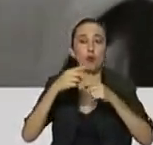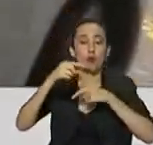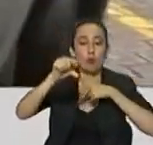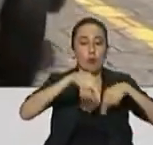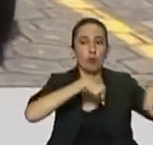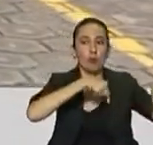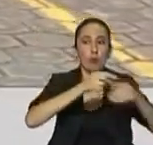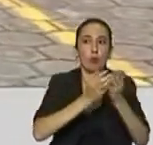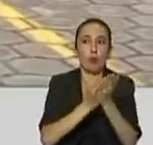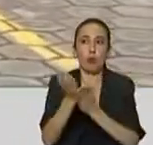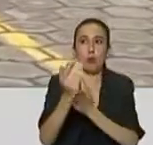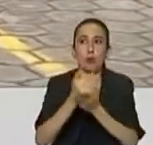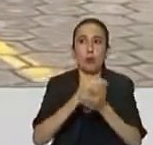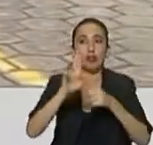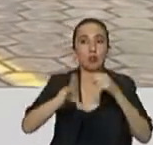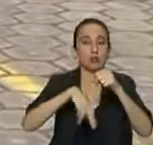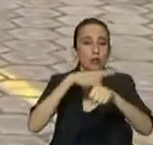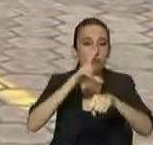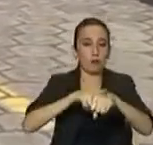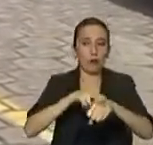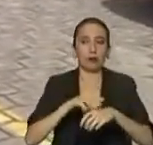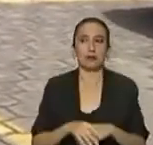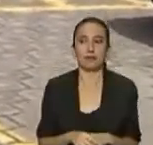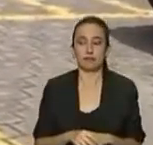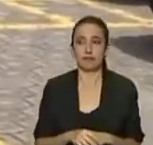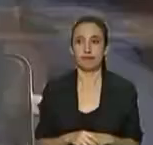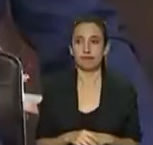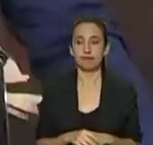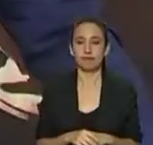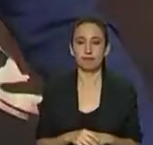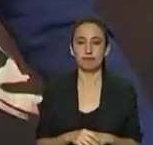retorne a la normalidad. Alec Llanos, Medios Públicos.